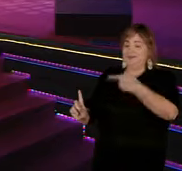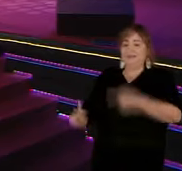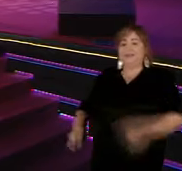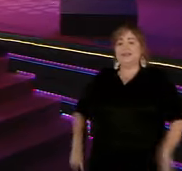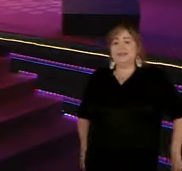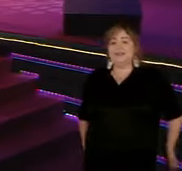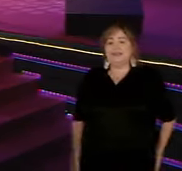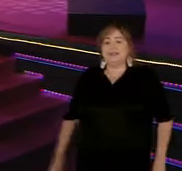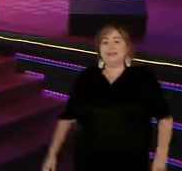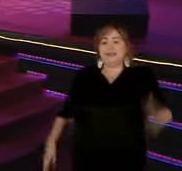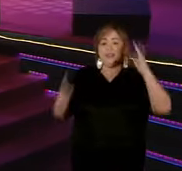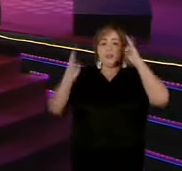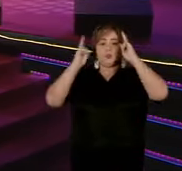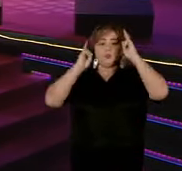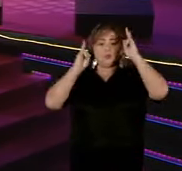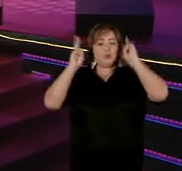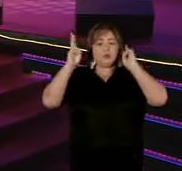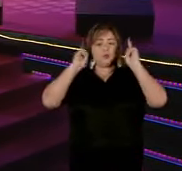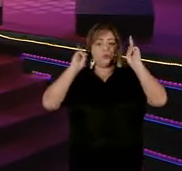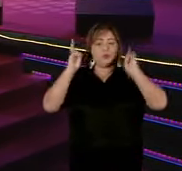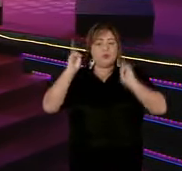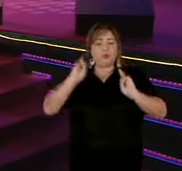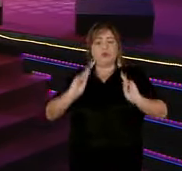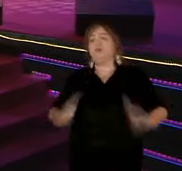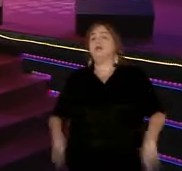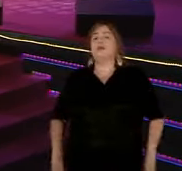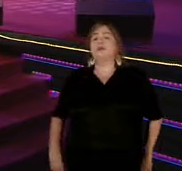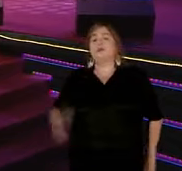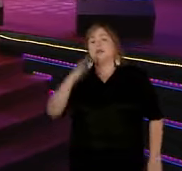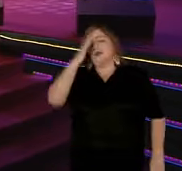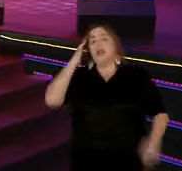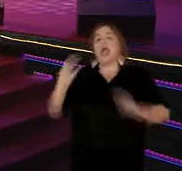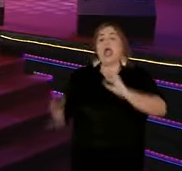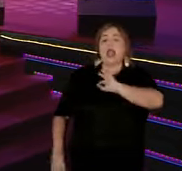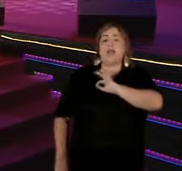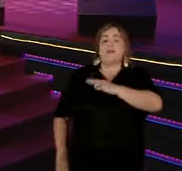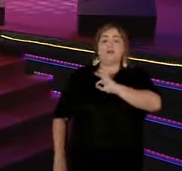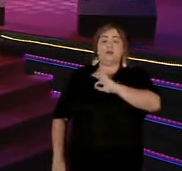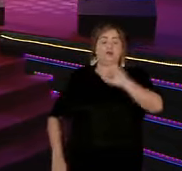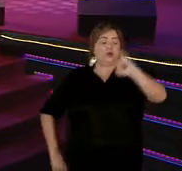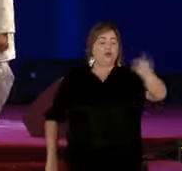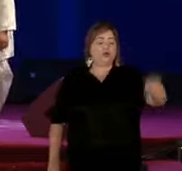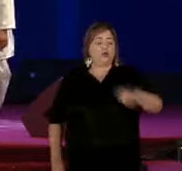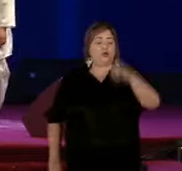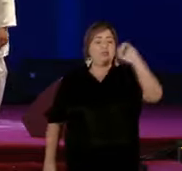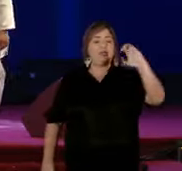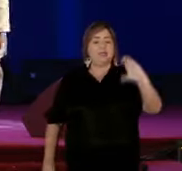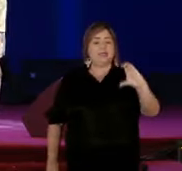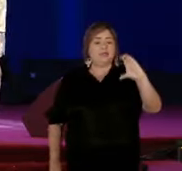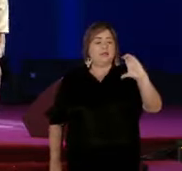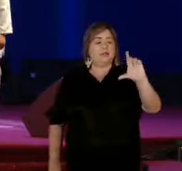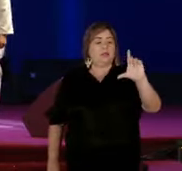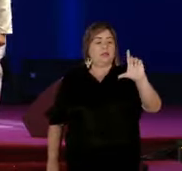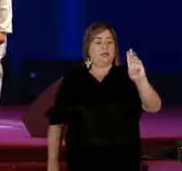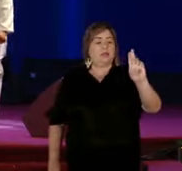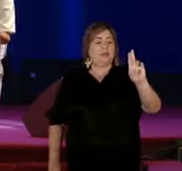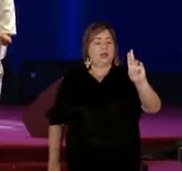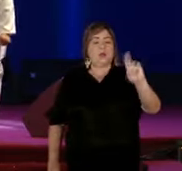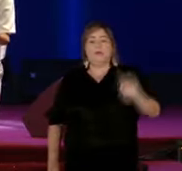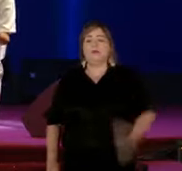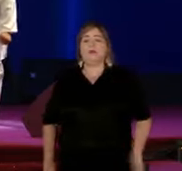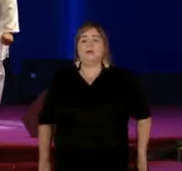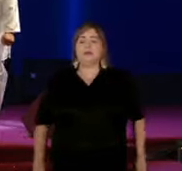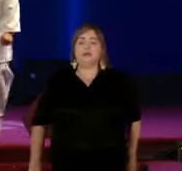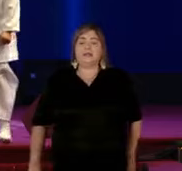Papi, ese recorte. Él es fruto de JC, ¿verdad? De JC Club.